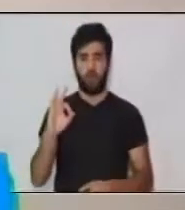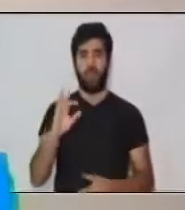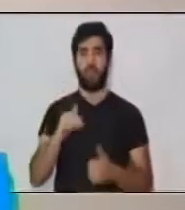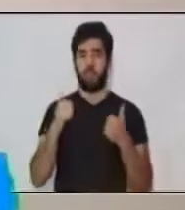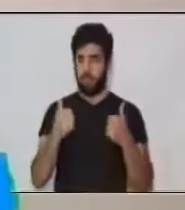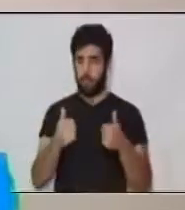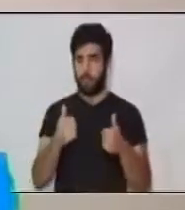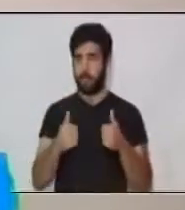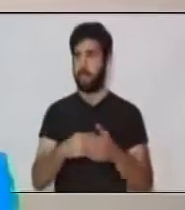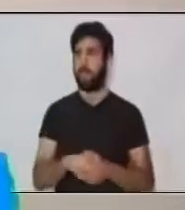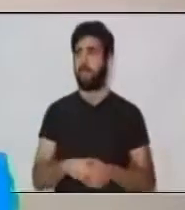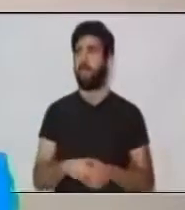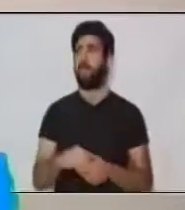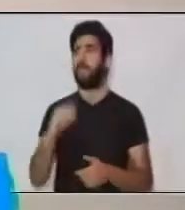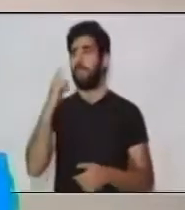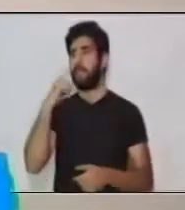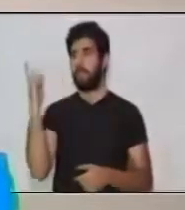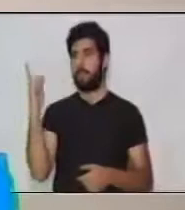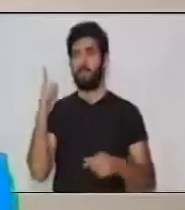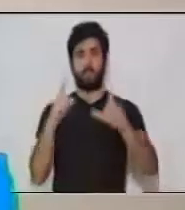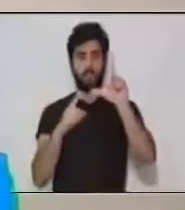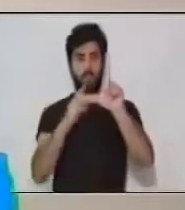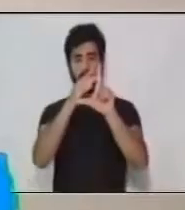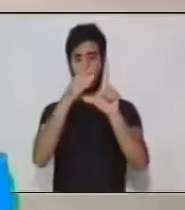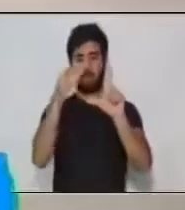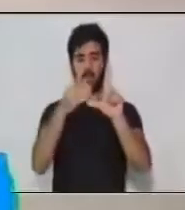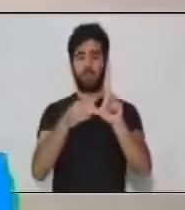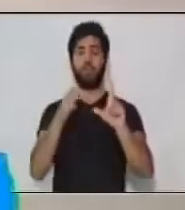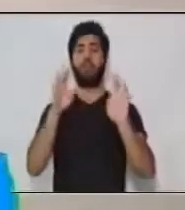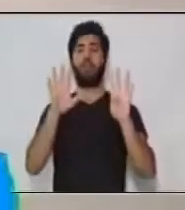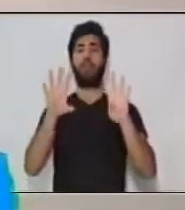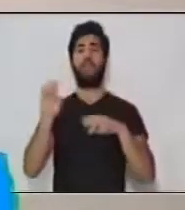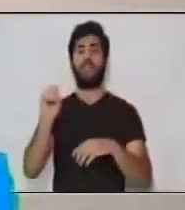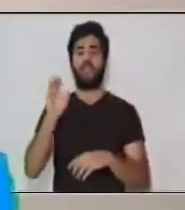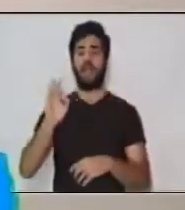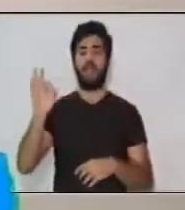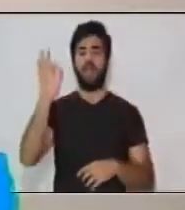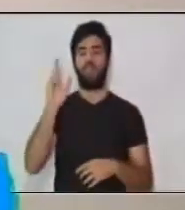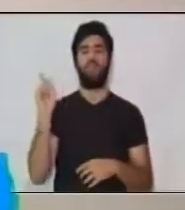acá tenemos un ángulo de 90 grados. ¿Cómo le llamamos a este?